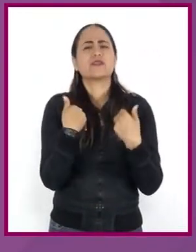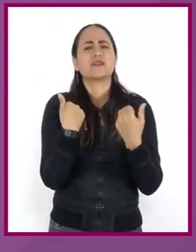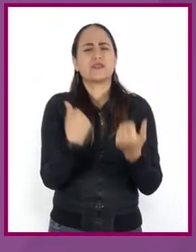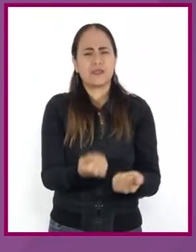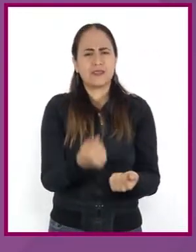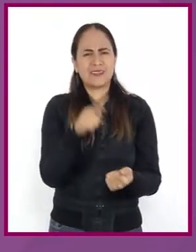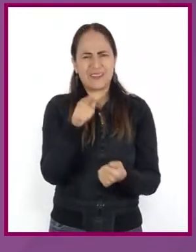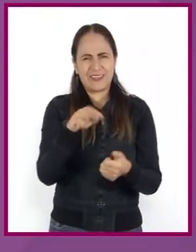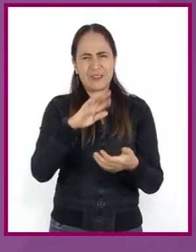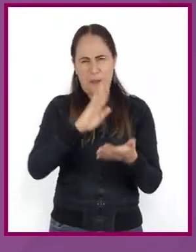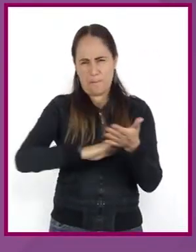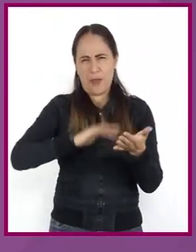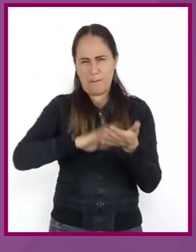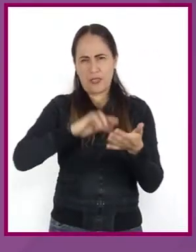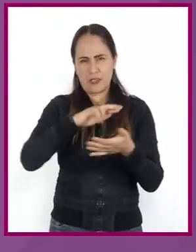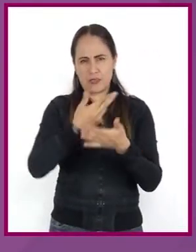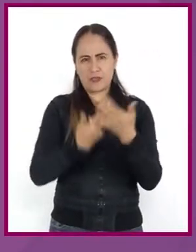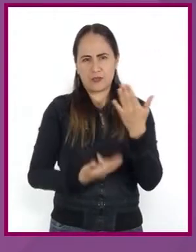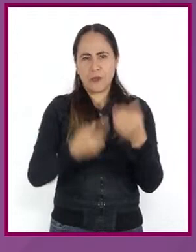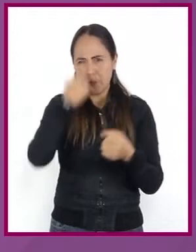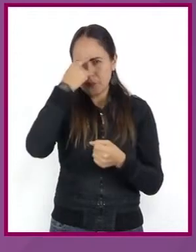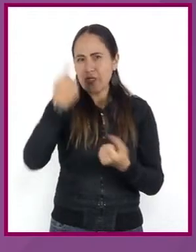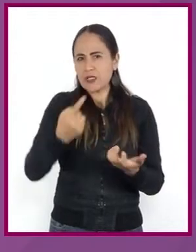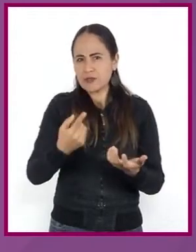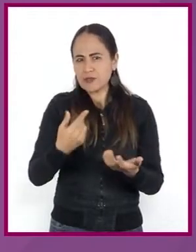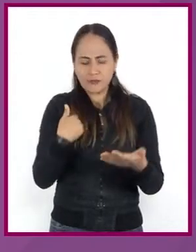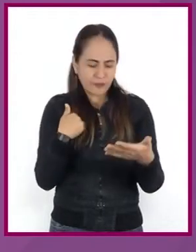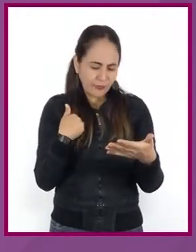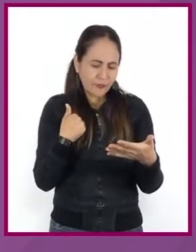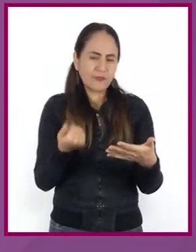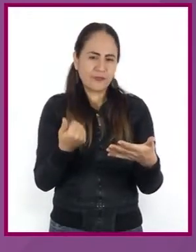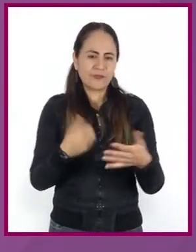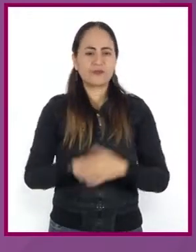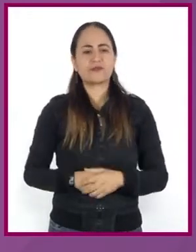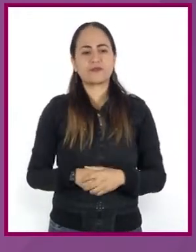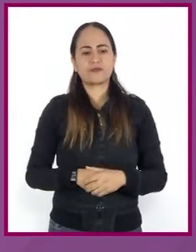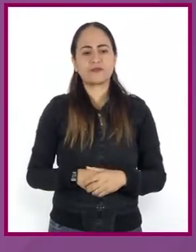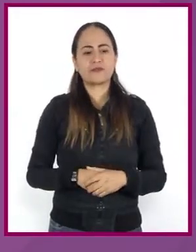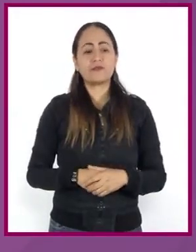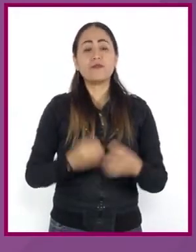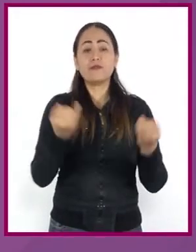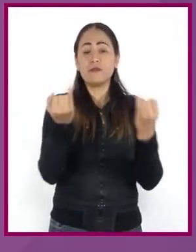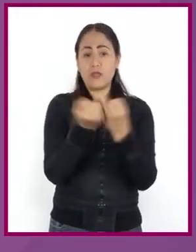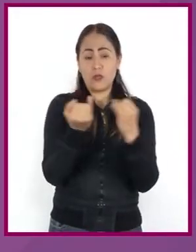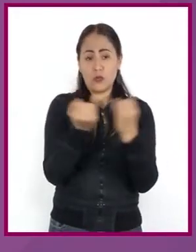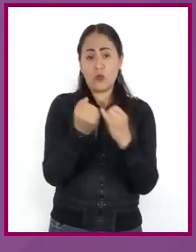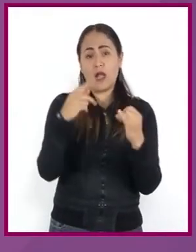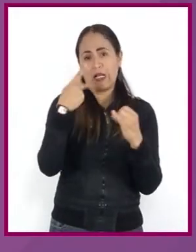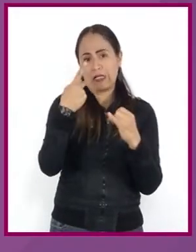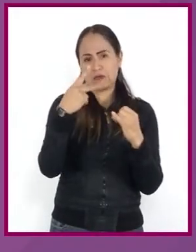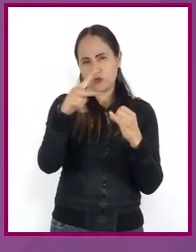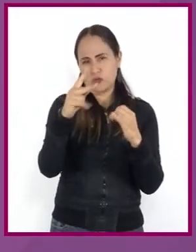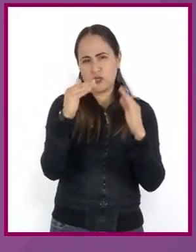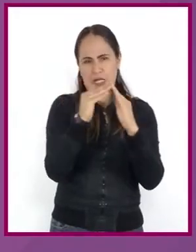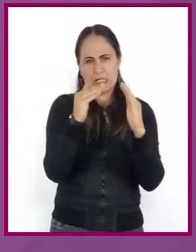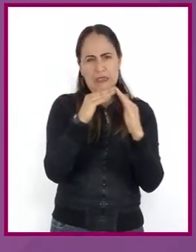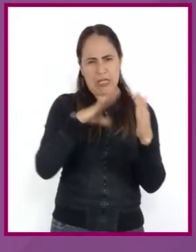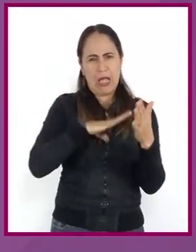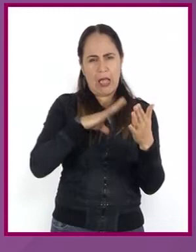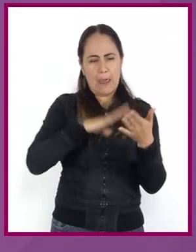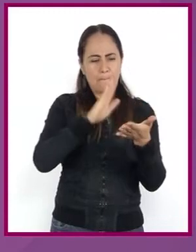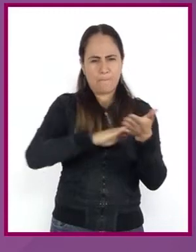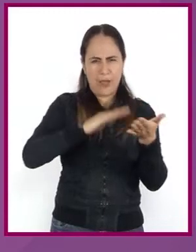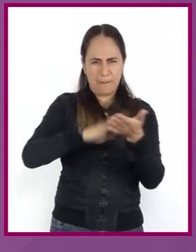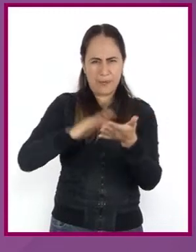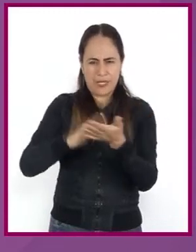uso de este documento. Si en casa cuentan con más documentos como los anteriores,